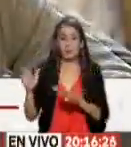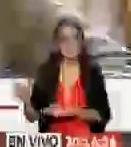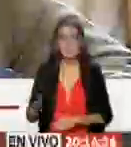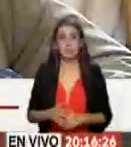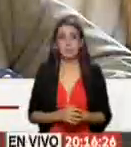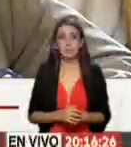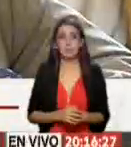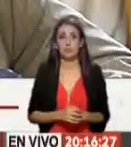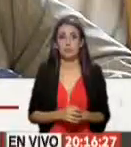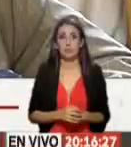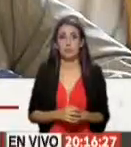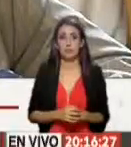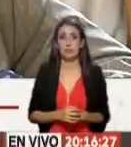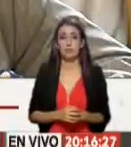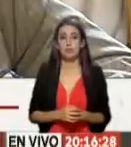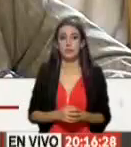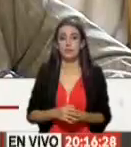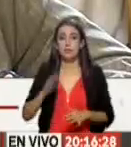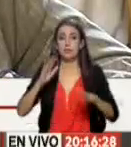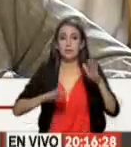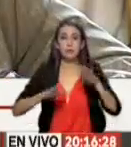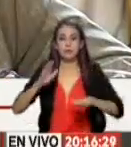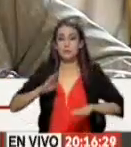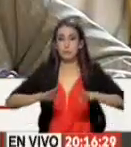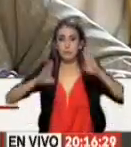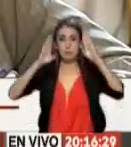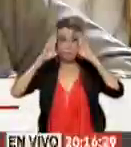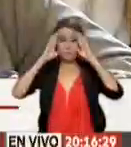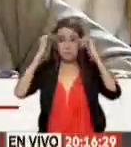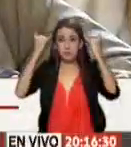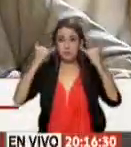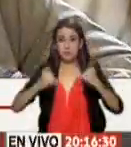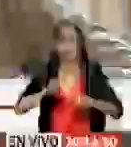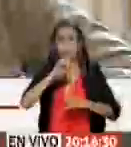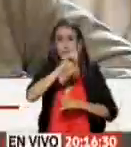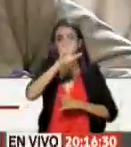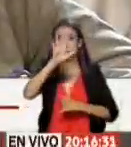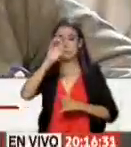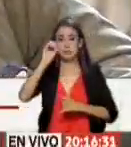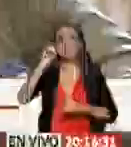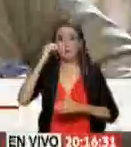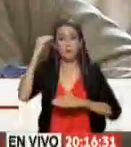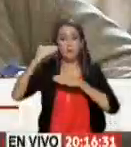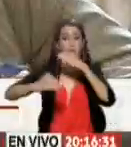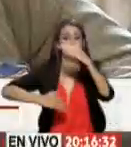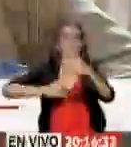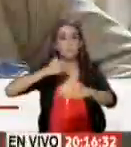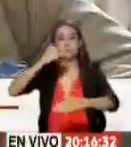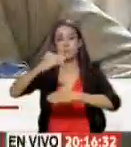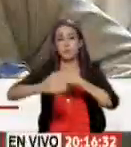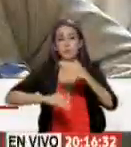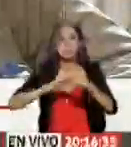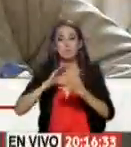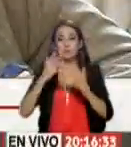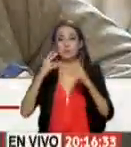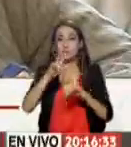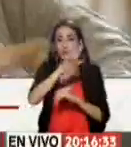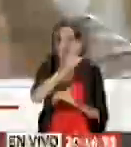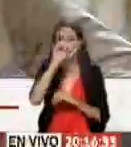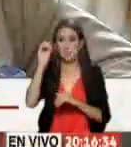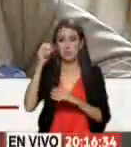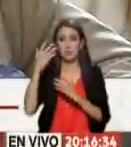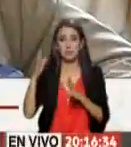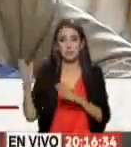pertinentes. Hemos atendido alrededor de 150 procesos de jubilación, de 300 no se ha logrado